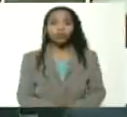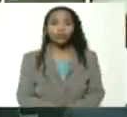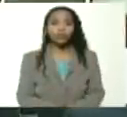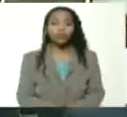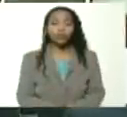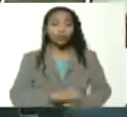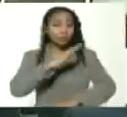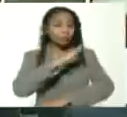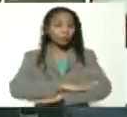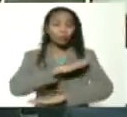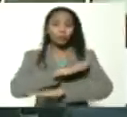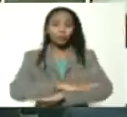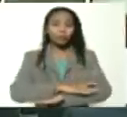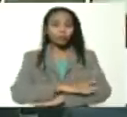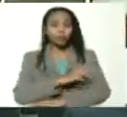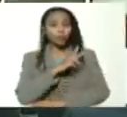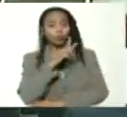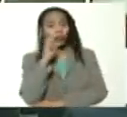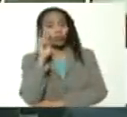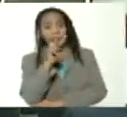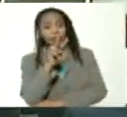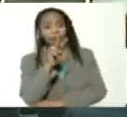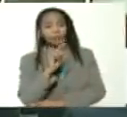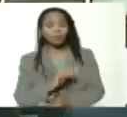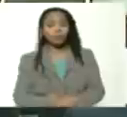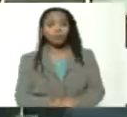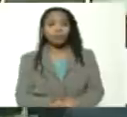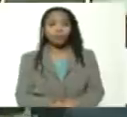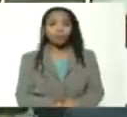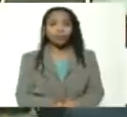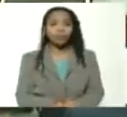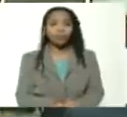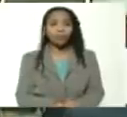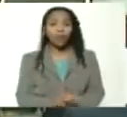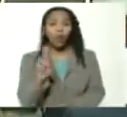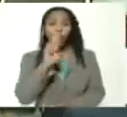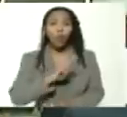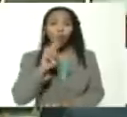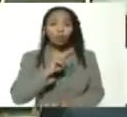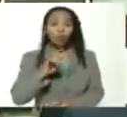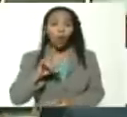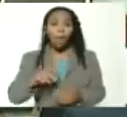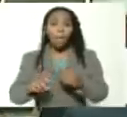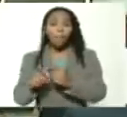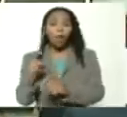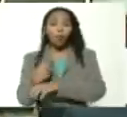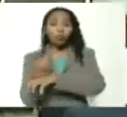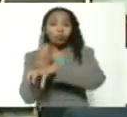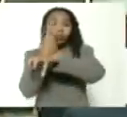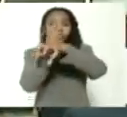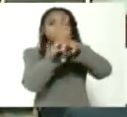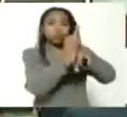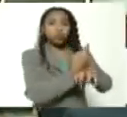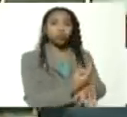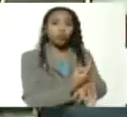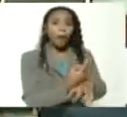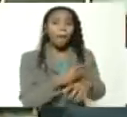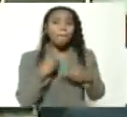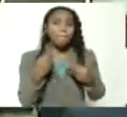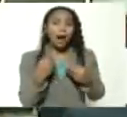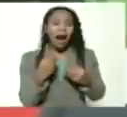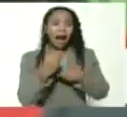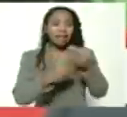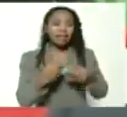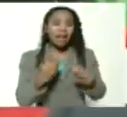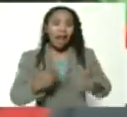Una acción inédita en el hemisferio occidental, el uso de drones para atentar